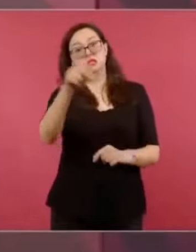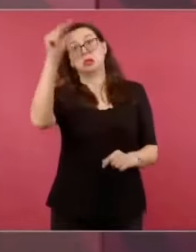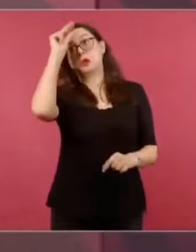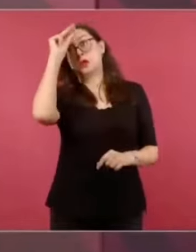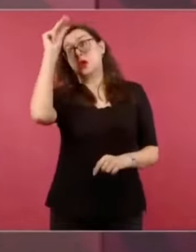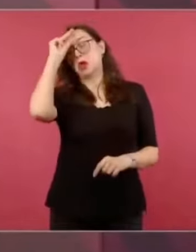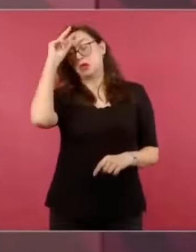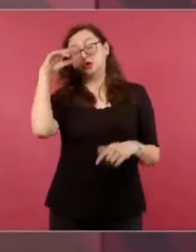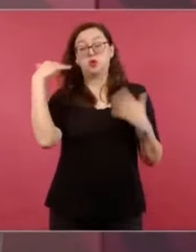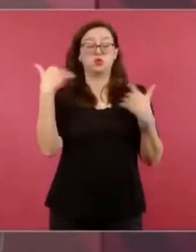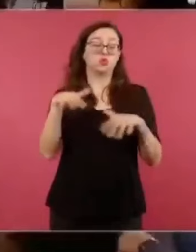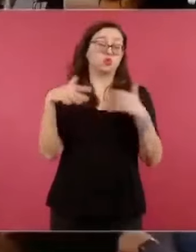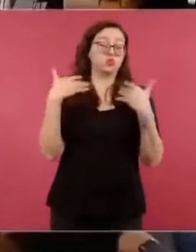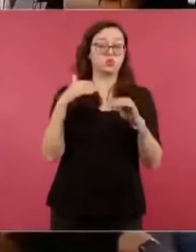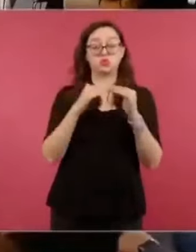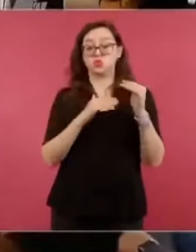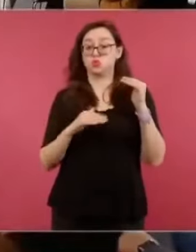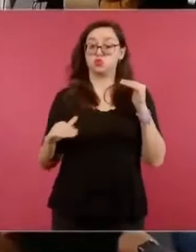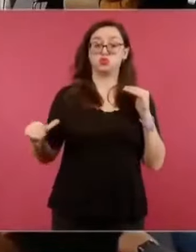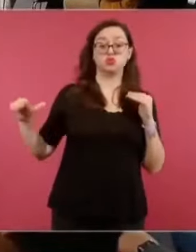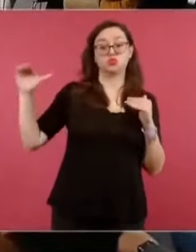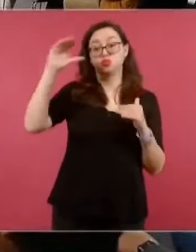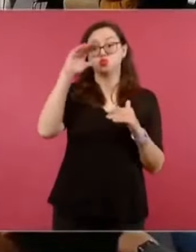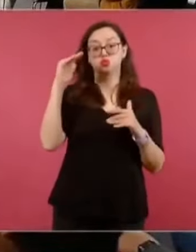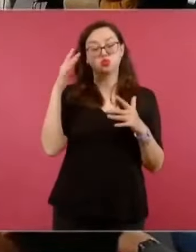pseudocientíficos, todos estos